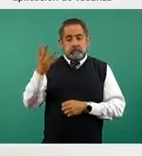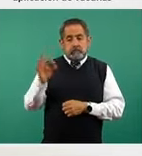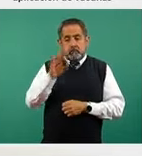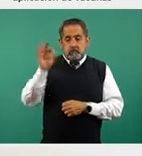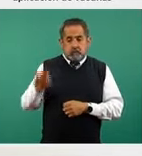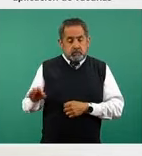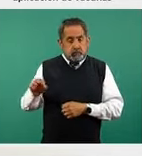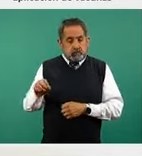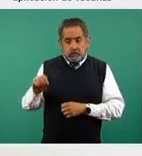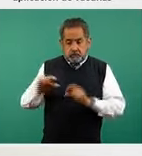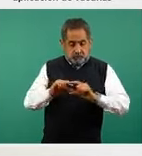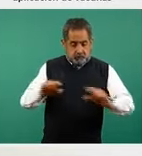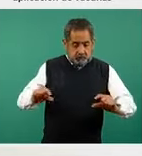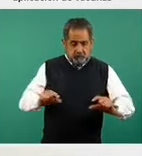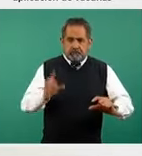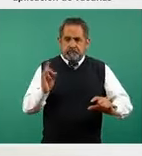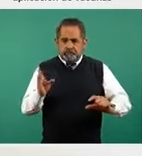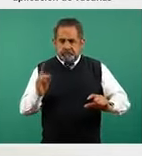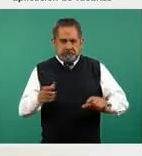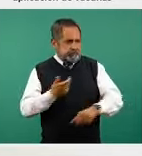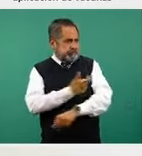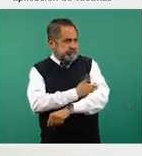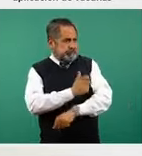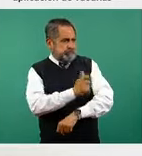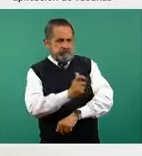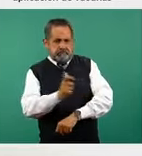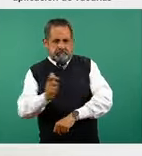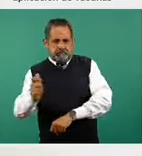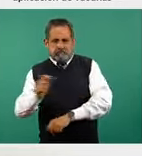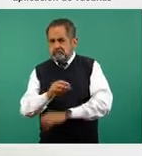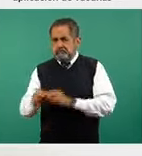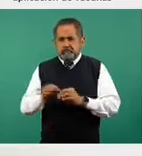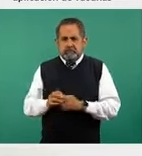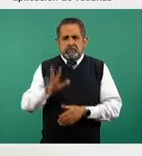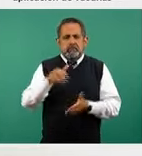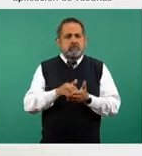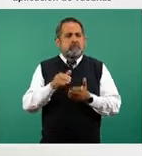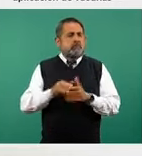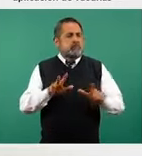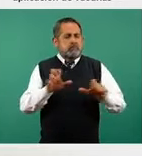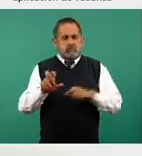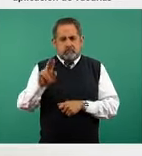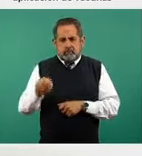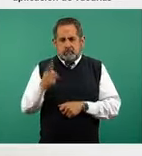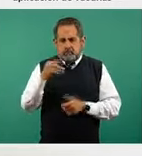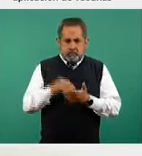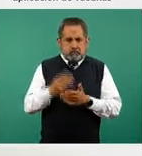estas dosis ya han sido aplicadas a las personas, es decir,